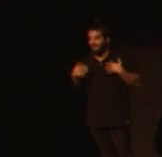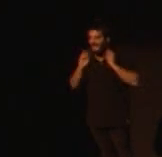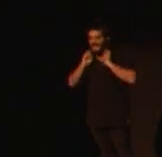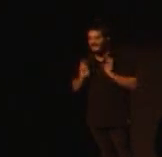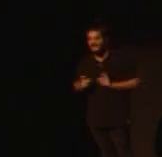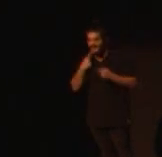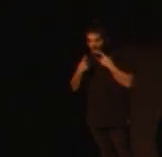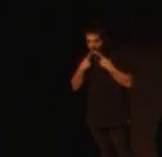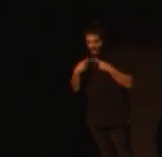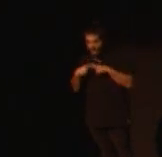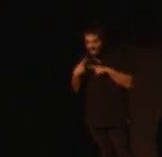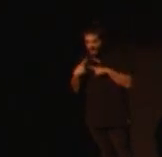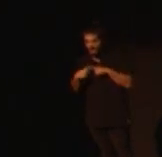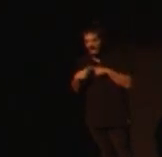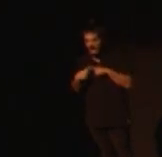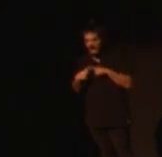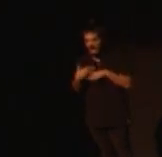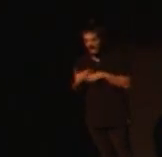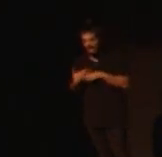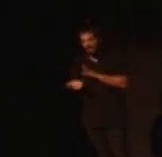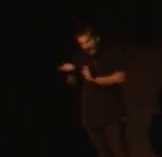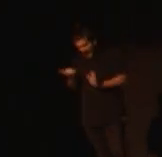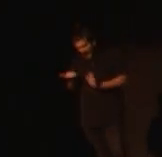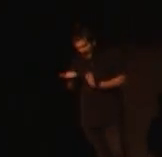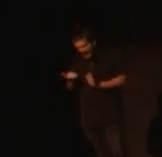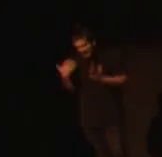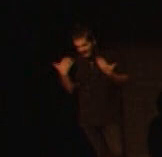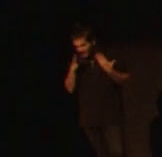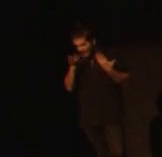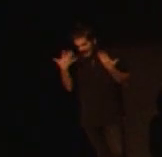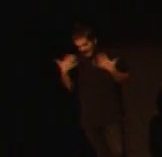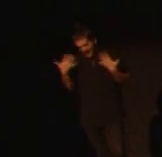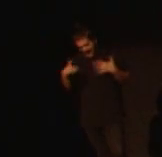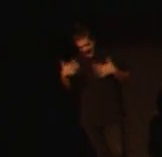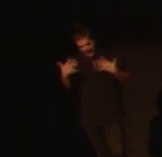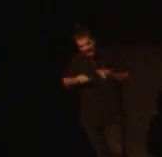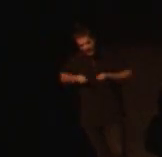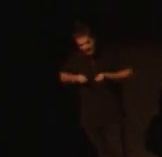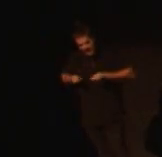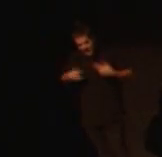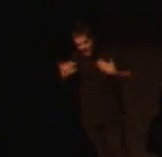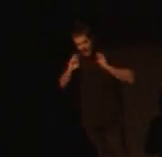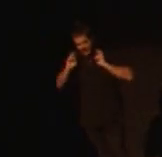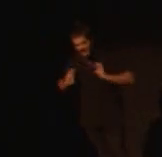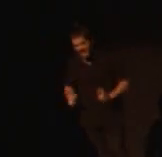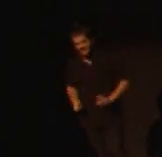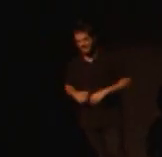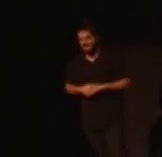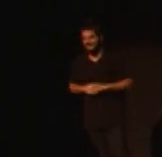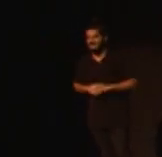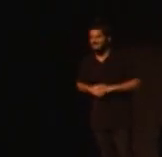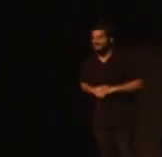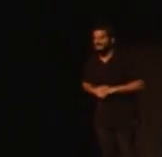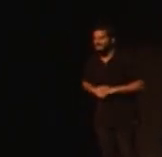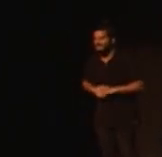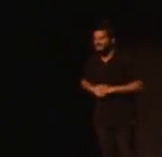mío. Porque para gestionarlo, de verdad, ¿eh? Mira, puedes entrar aquí, ¿eh? Lo de breve, ya no sé yo,